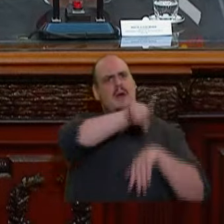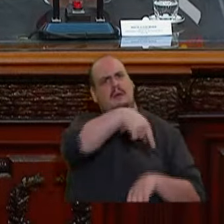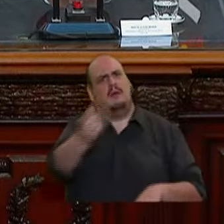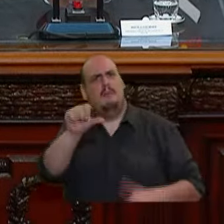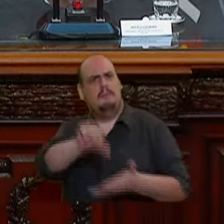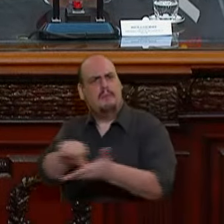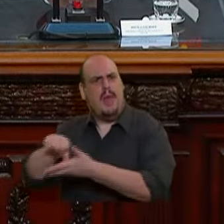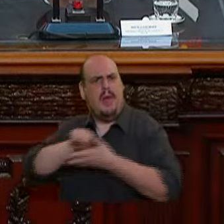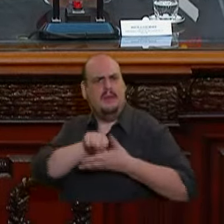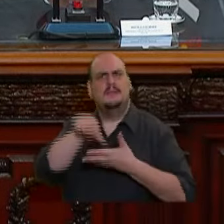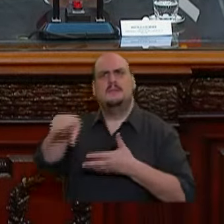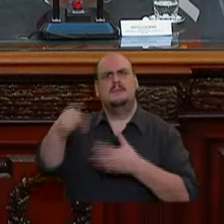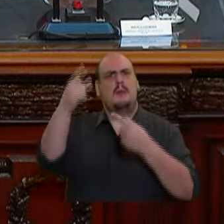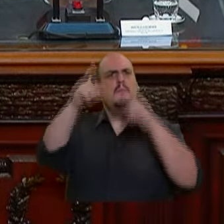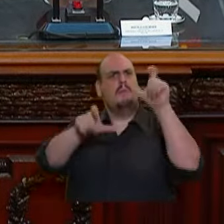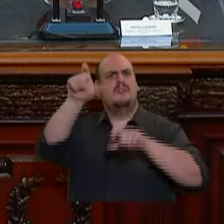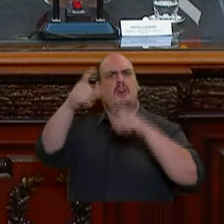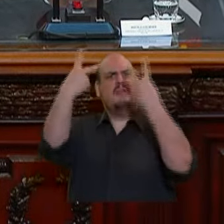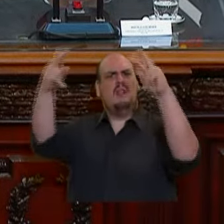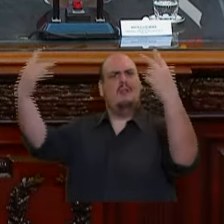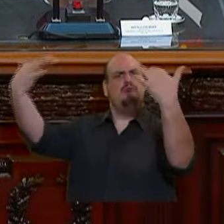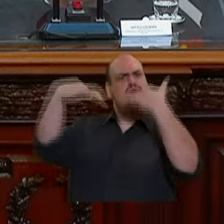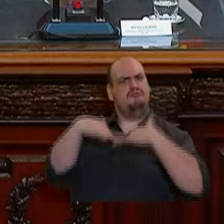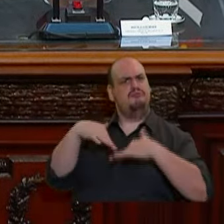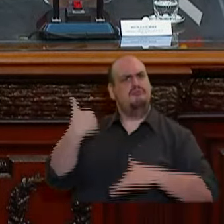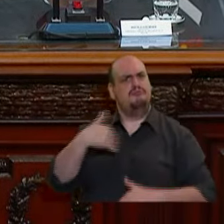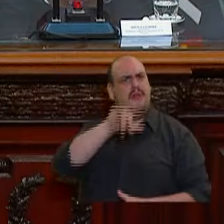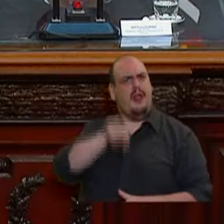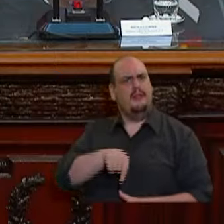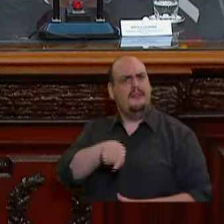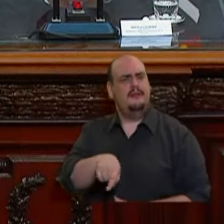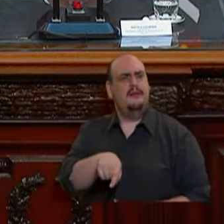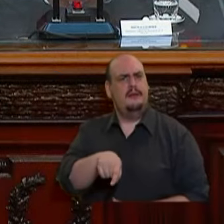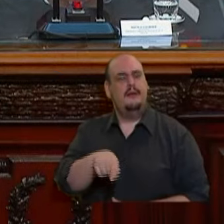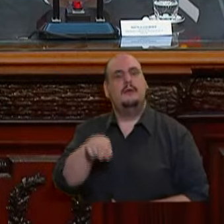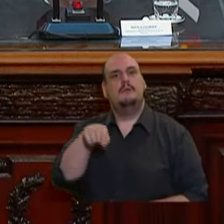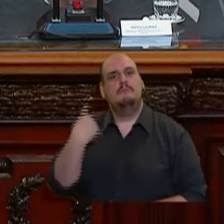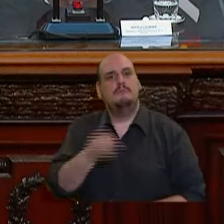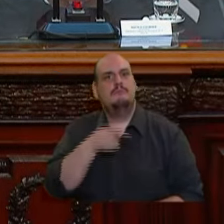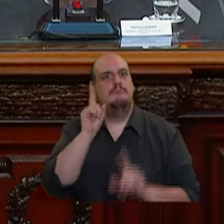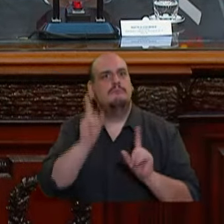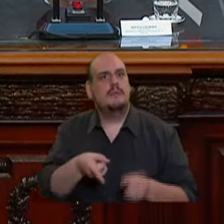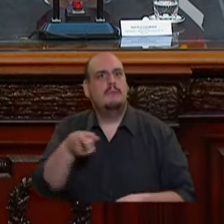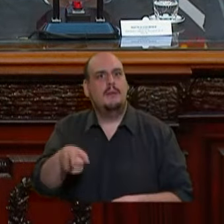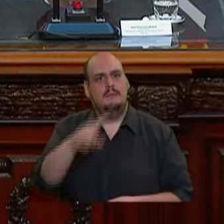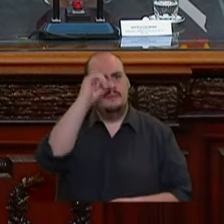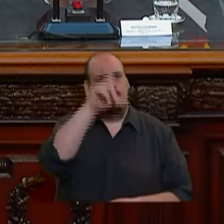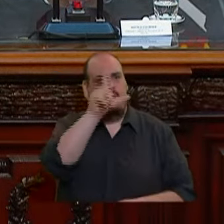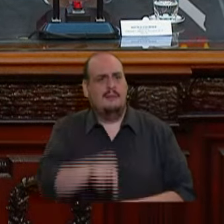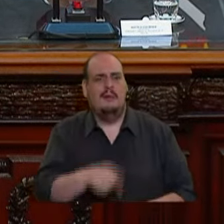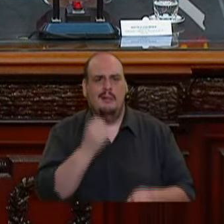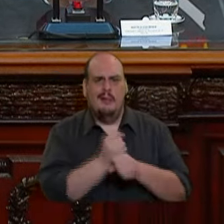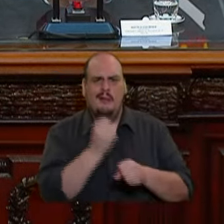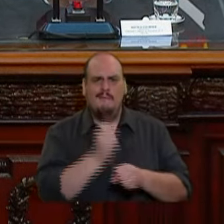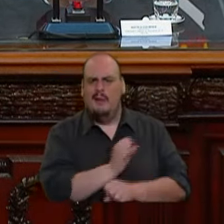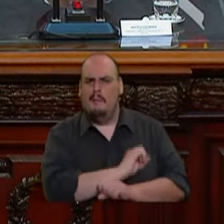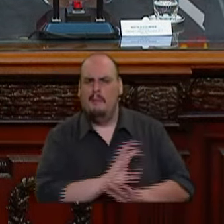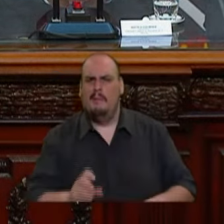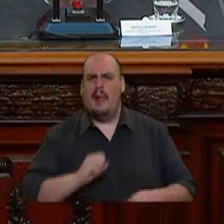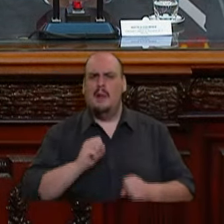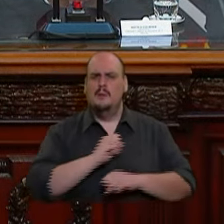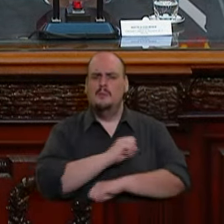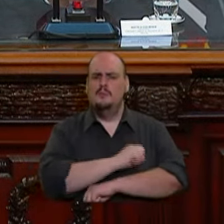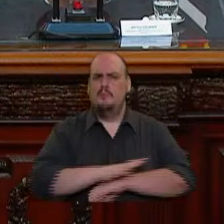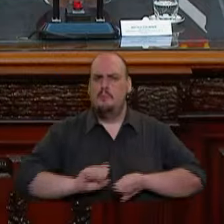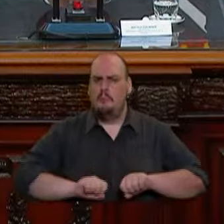todos los confines del planeta. Detrás de todos estos males nos encontramos con un Estado nacional inoperante, quebrado y que no